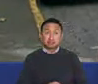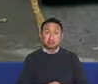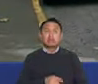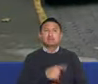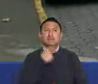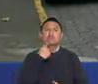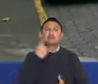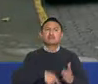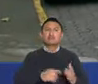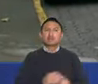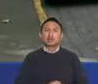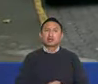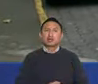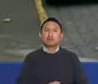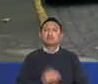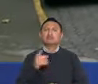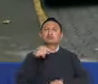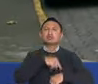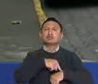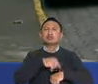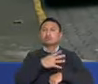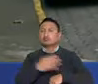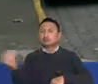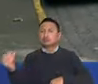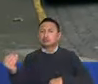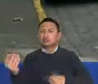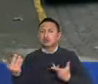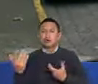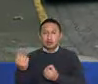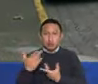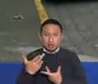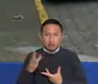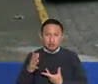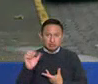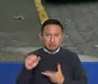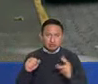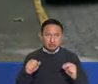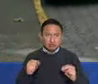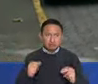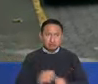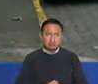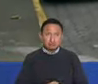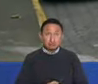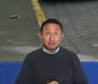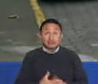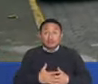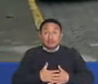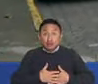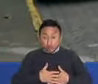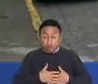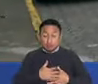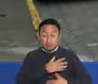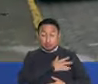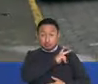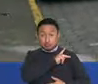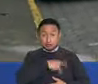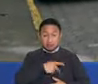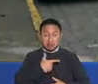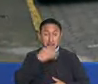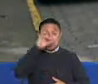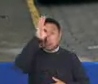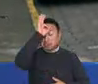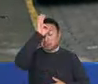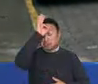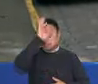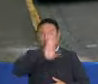dicho? ¿Cuánto tiempo tienen para salir de aquí? No sé, o no hay información, si hay. Sinceramente, al menos en lo personal,